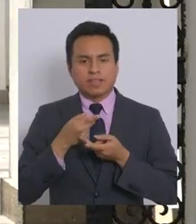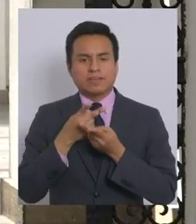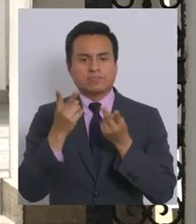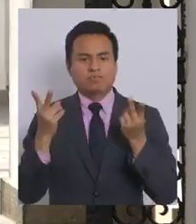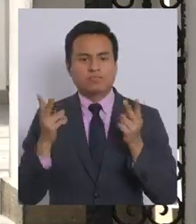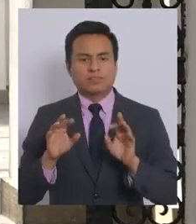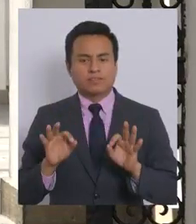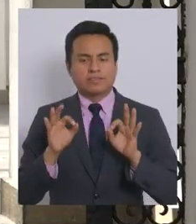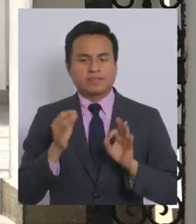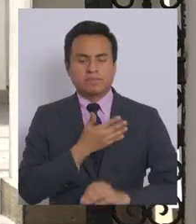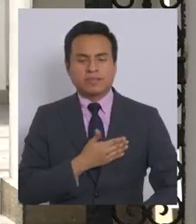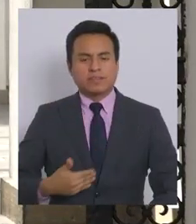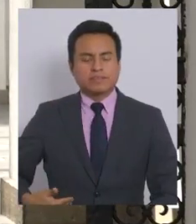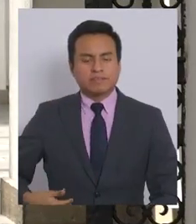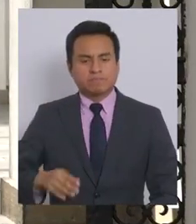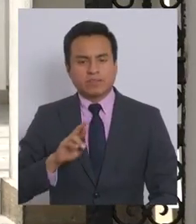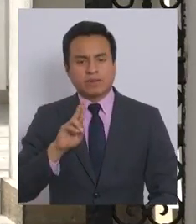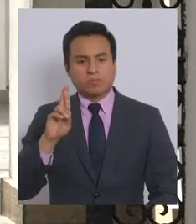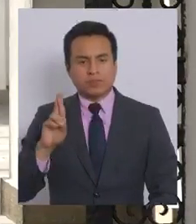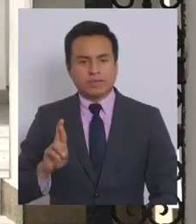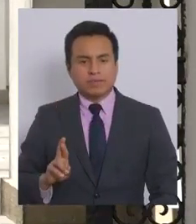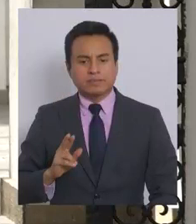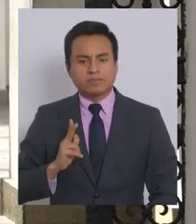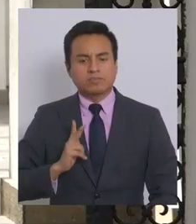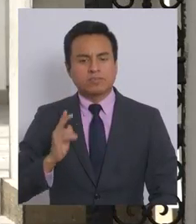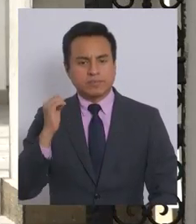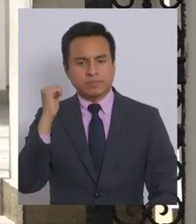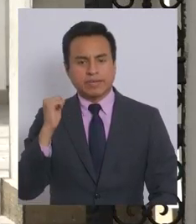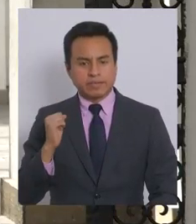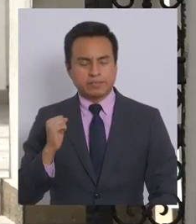de su excelencia, el presidente de la República, señor